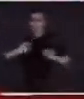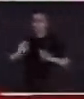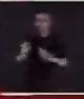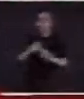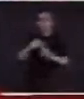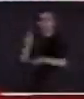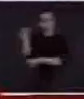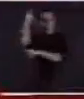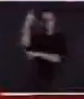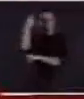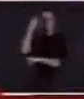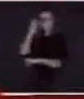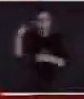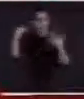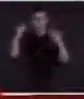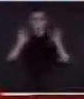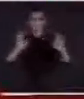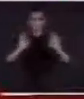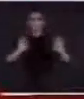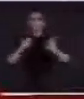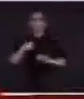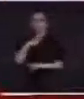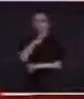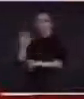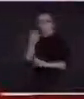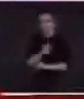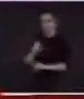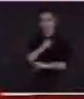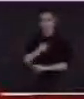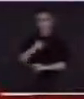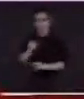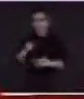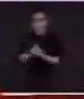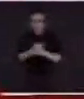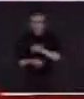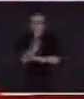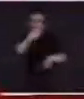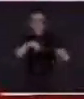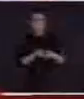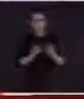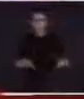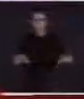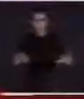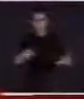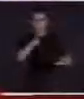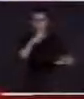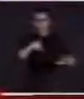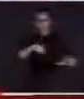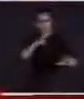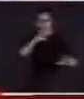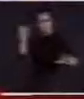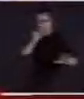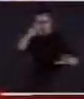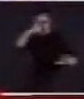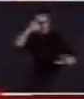un suicide, suicide, hoy he vuelto a nacer. Ya soy un beauty